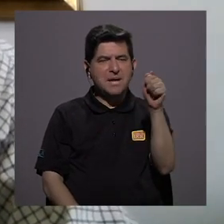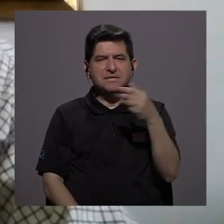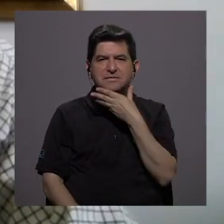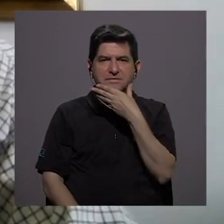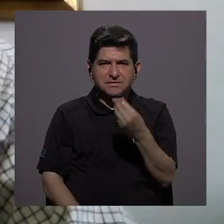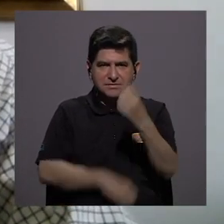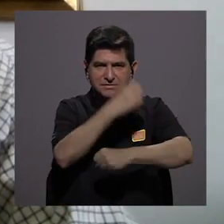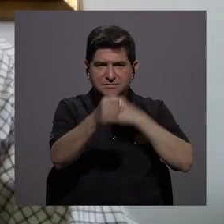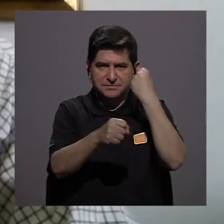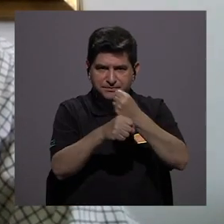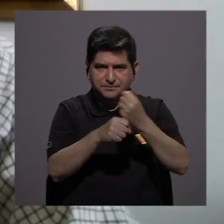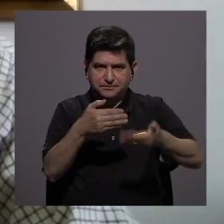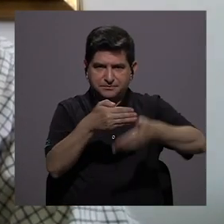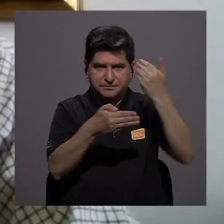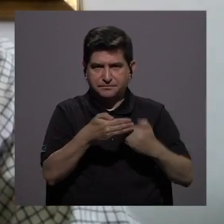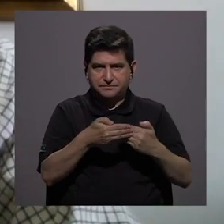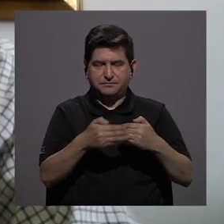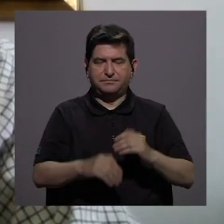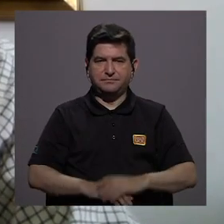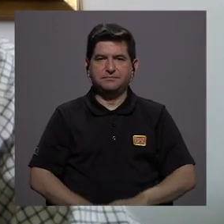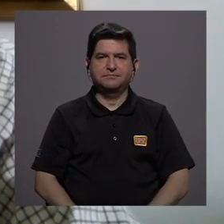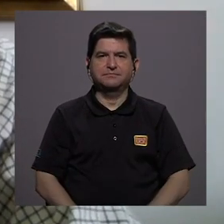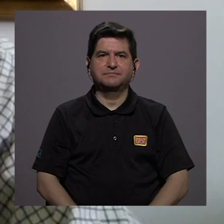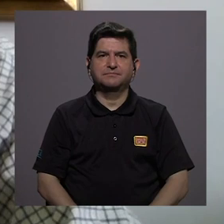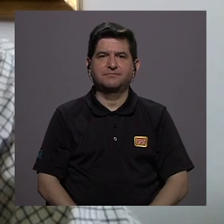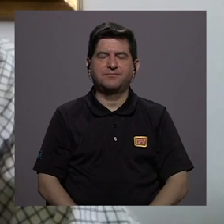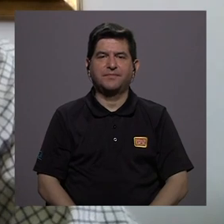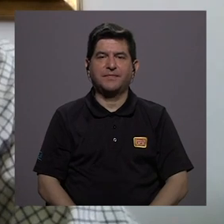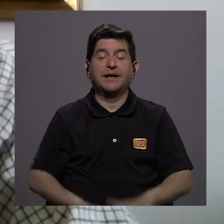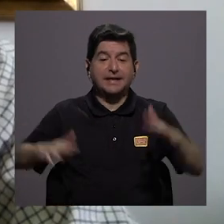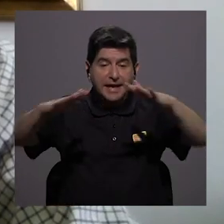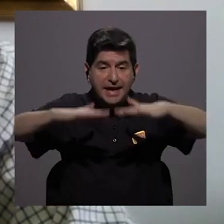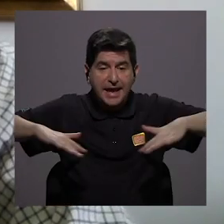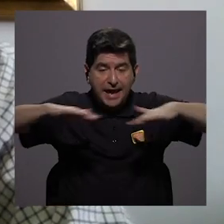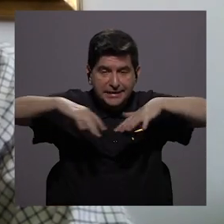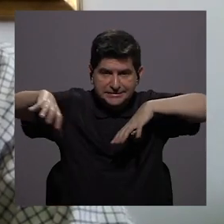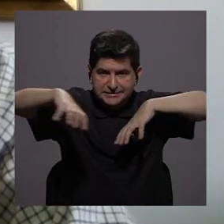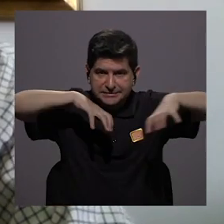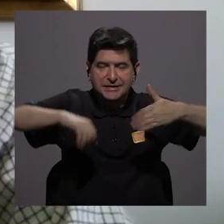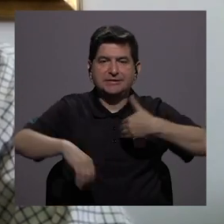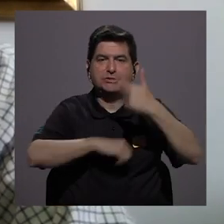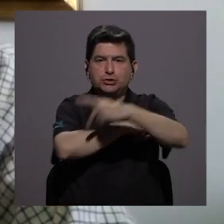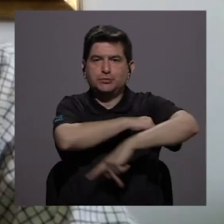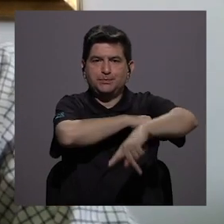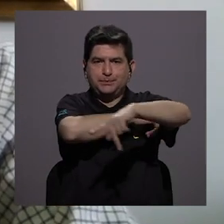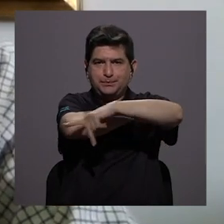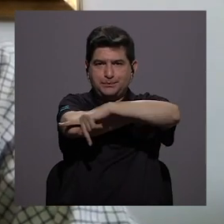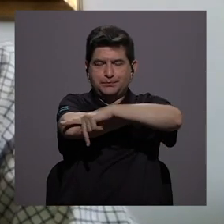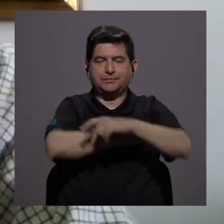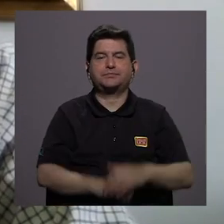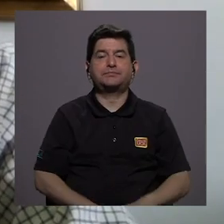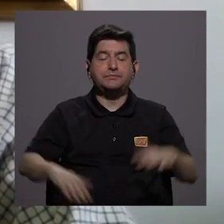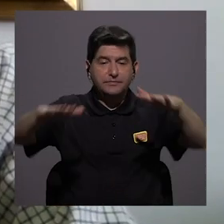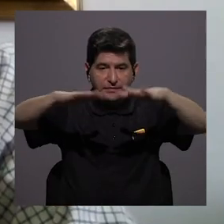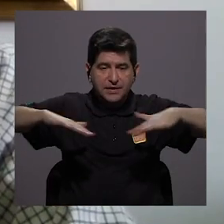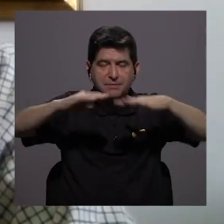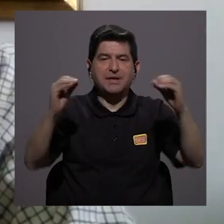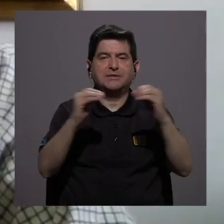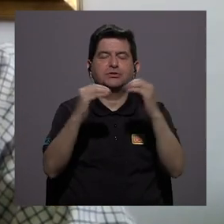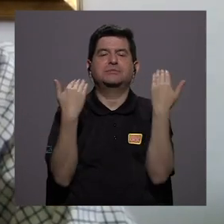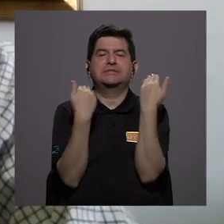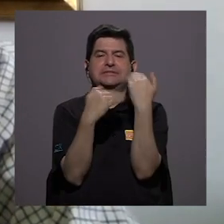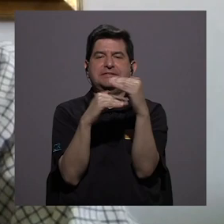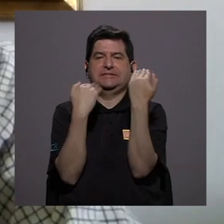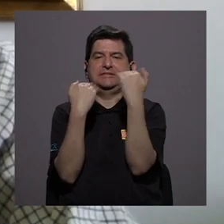diciembre del año pasado. Uh-huh. Y entonces los espacios de acción que tiene el país son espacios más